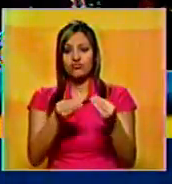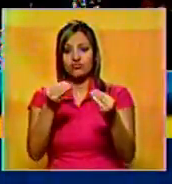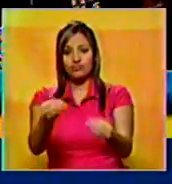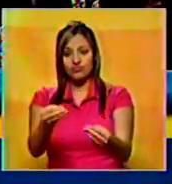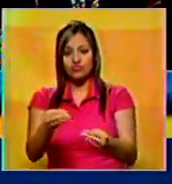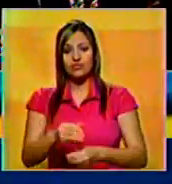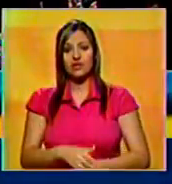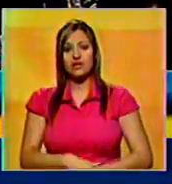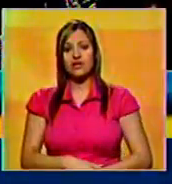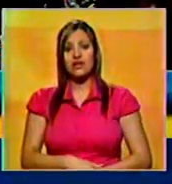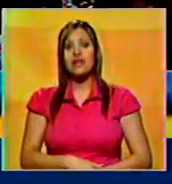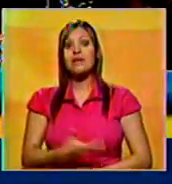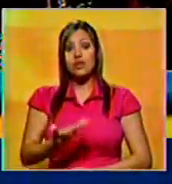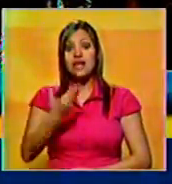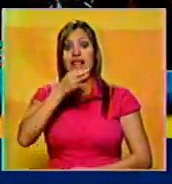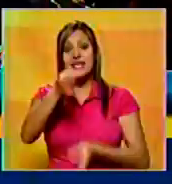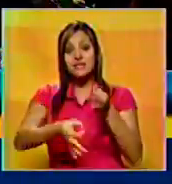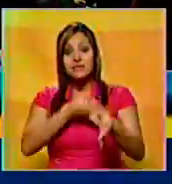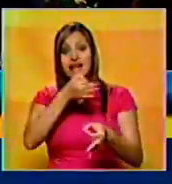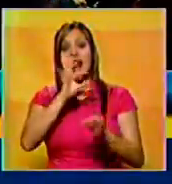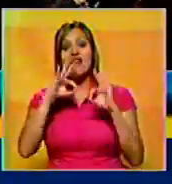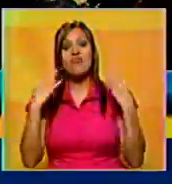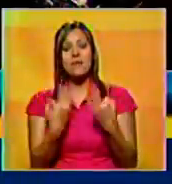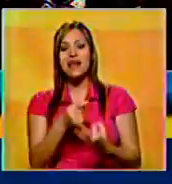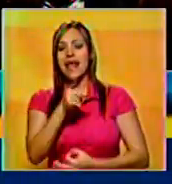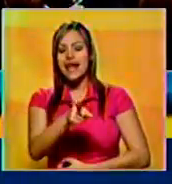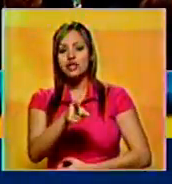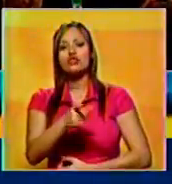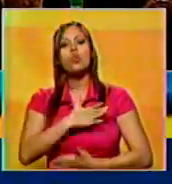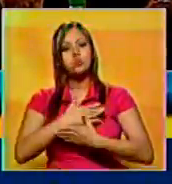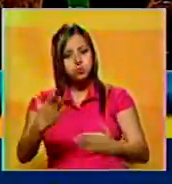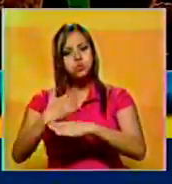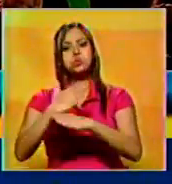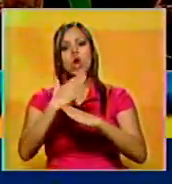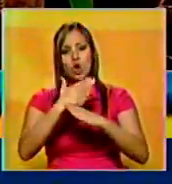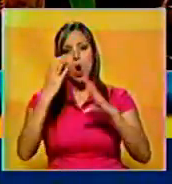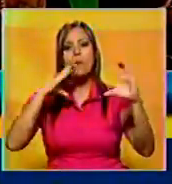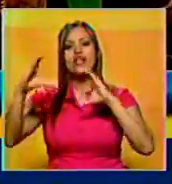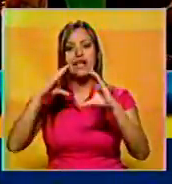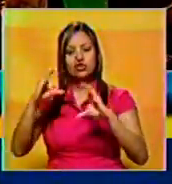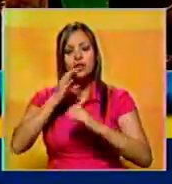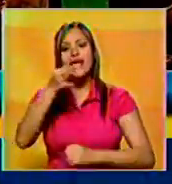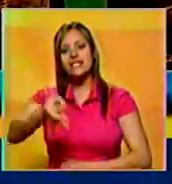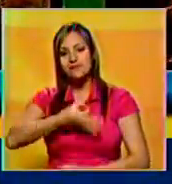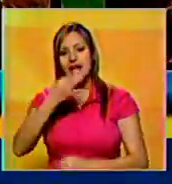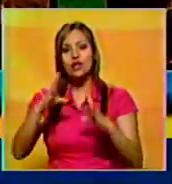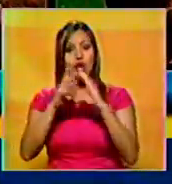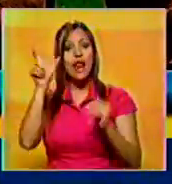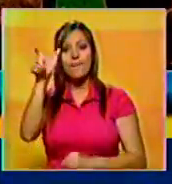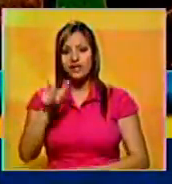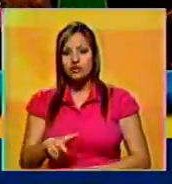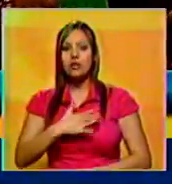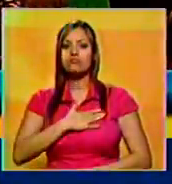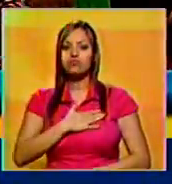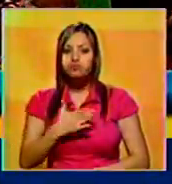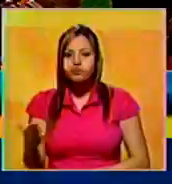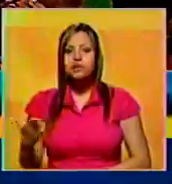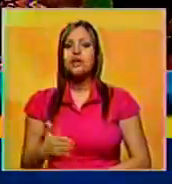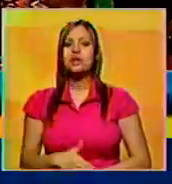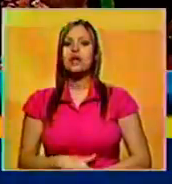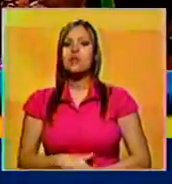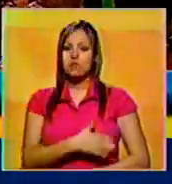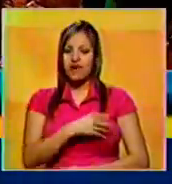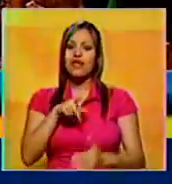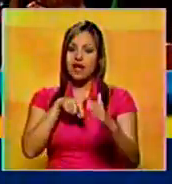Es importante destacar que su familia pues ha sido sumamente receptiva con los medios de comunicación, con el público en general, para que entraran